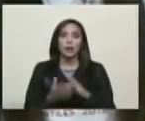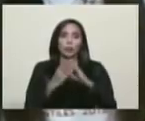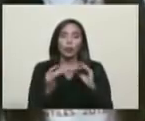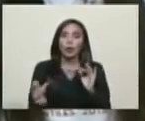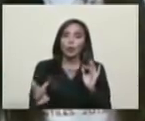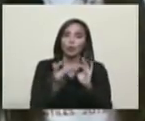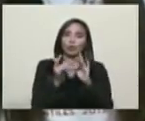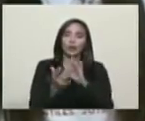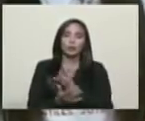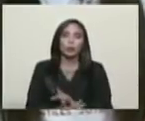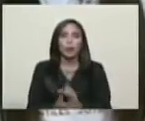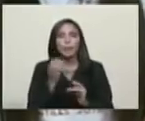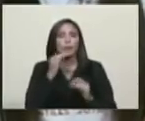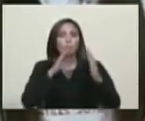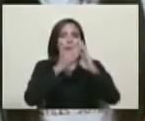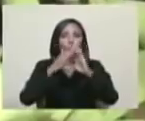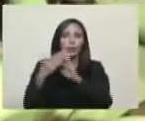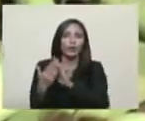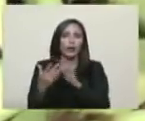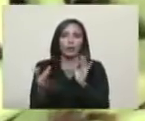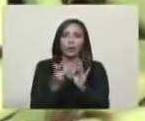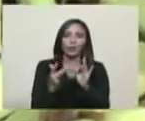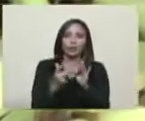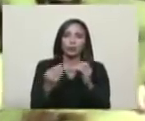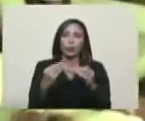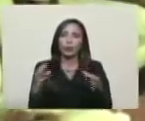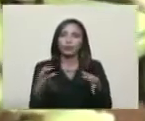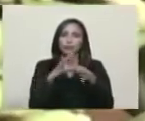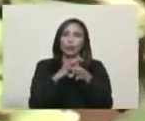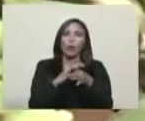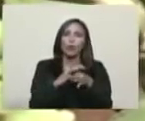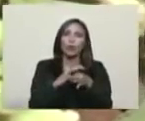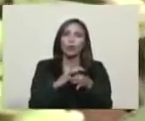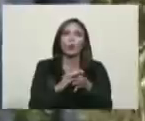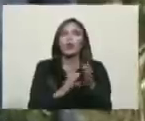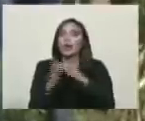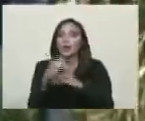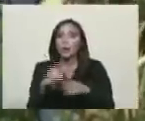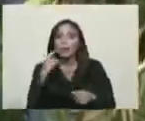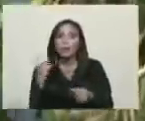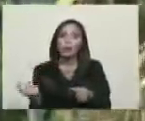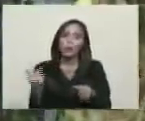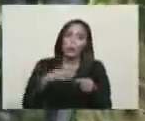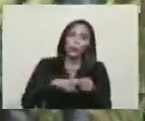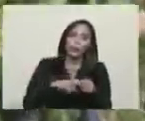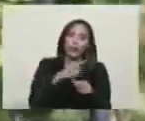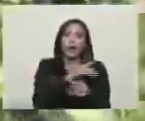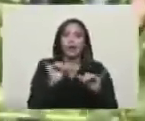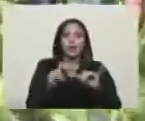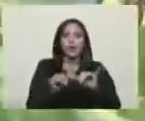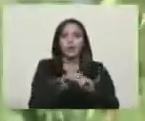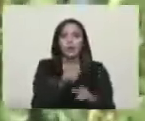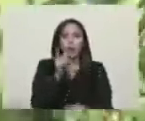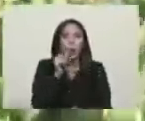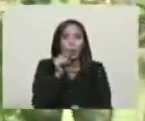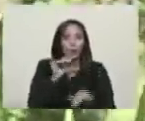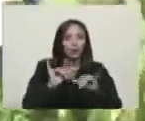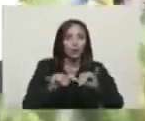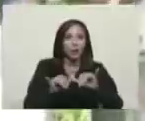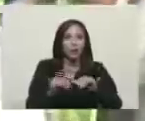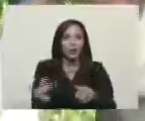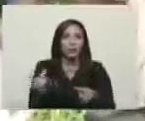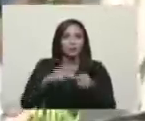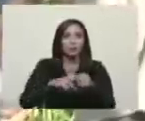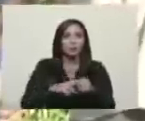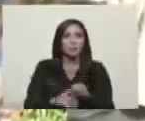que hemos tenido con la comuna Paula Correa, el punto y círculo, y la incorporación de un ingeniero joven, el compañero